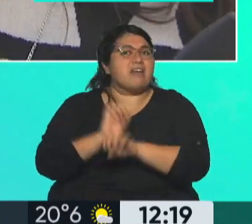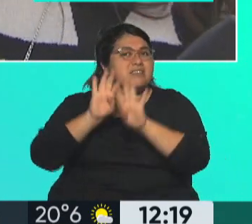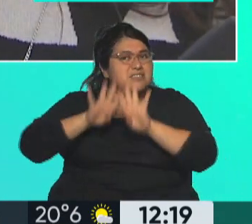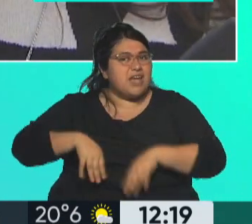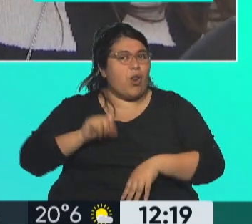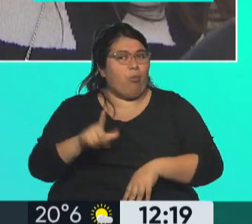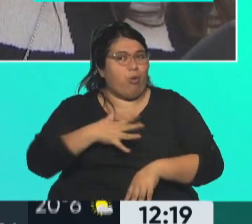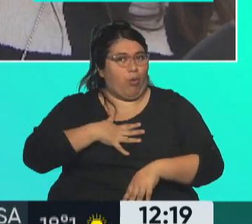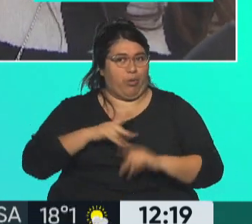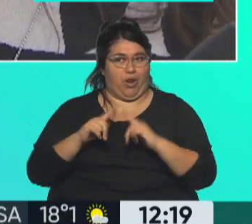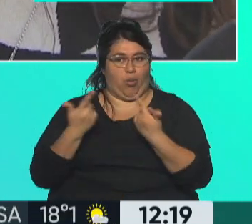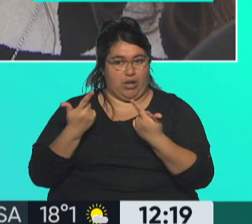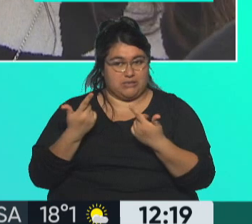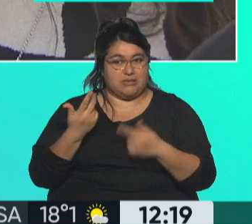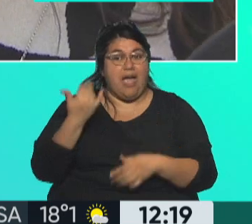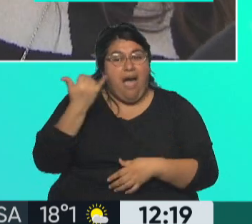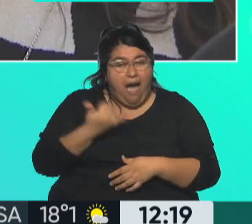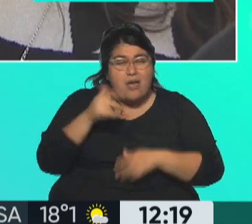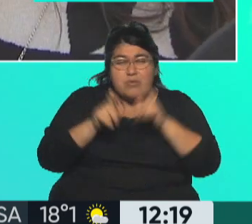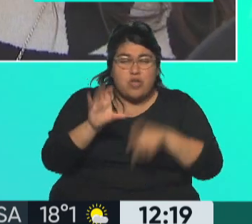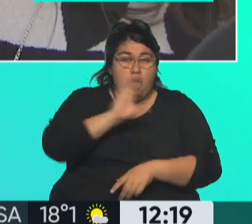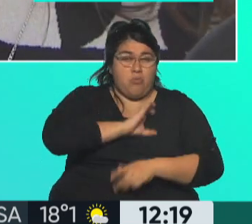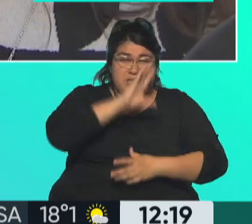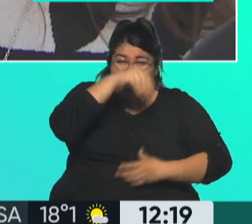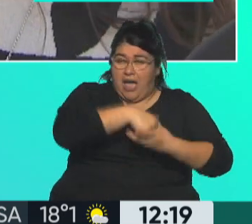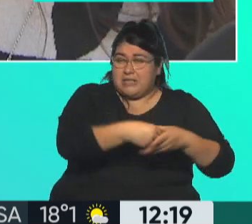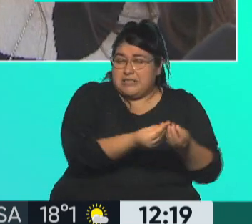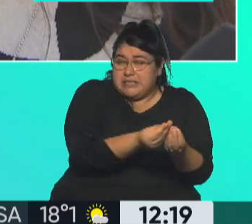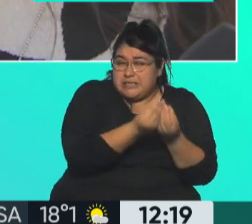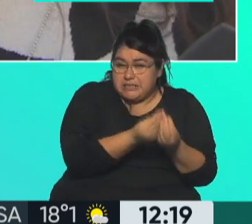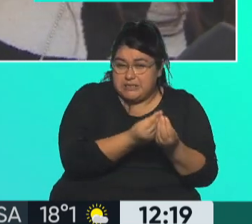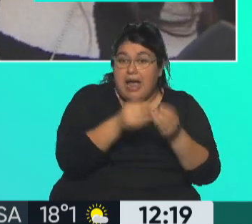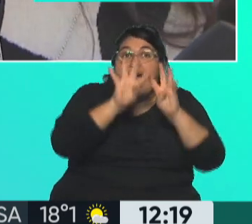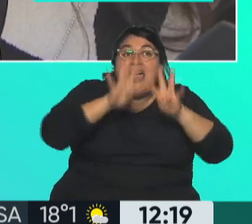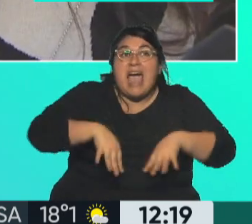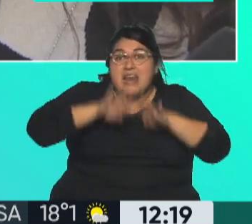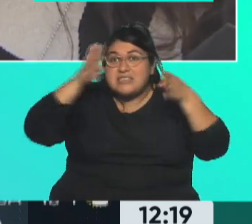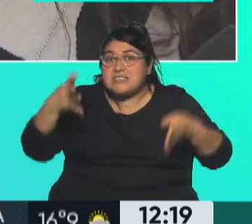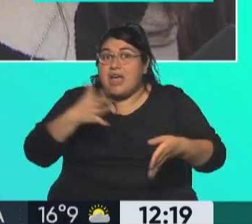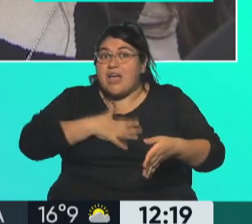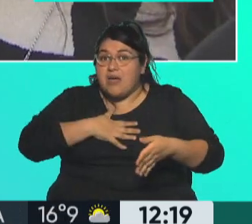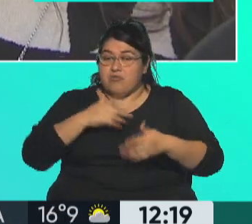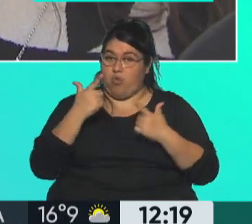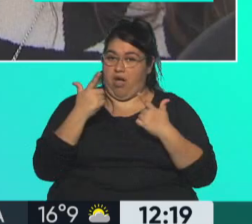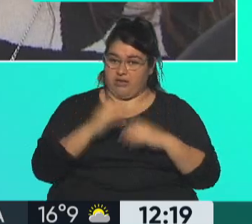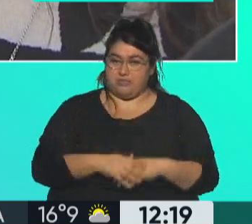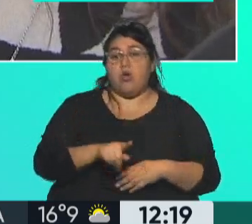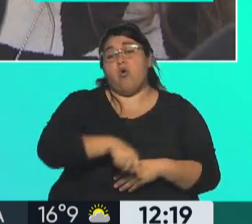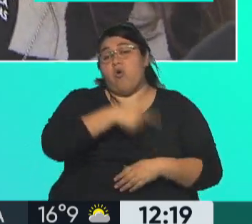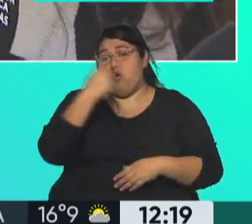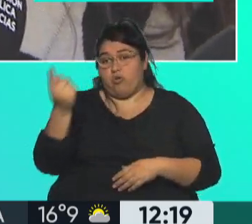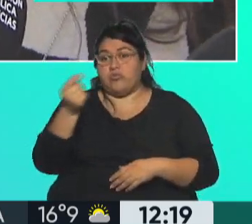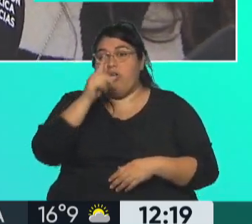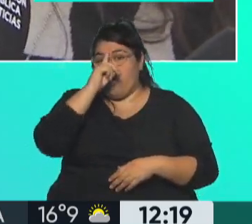Entonces nosotros tenemos personas hacinadas en las comisarías porque no tenemos cárcel propia. Después tenemos personas privadas de su libertad en